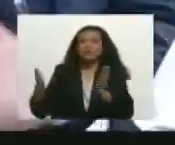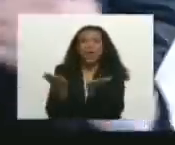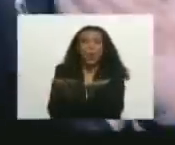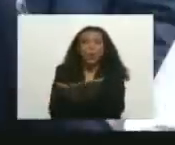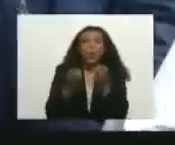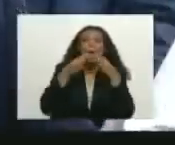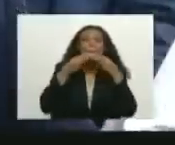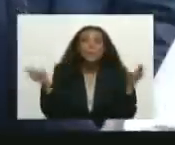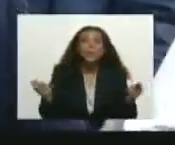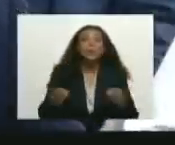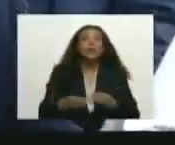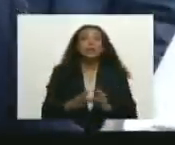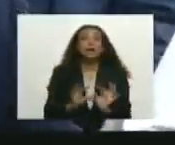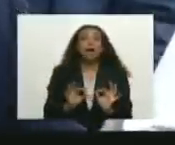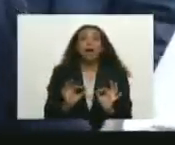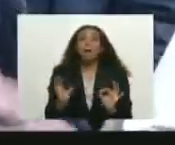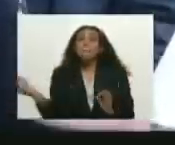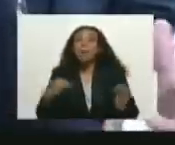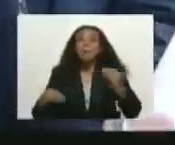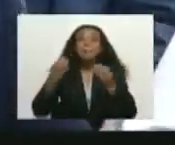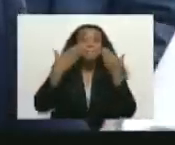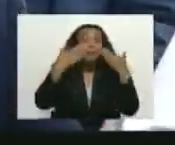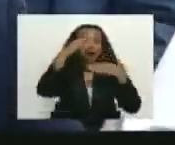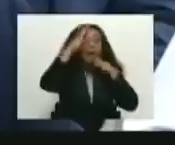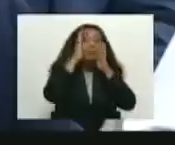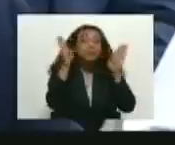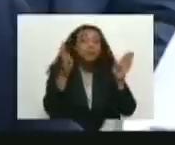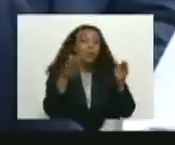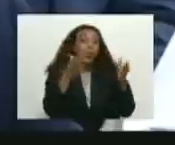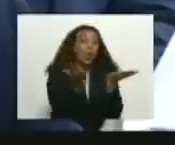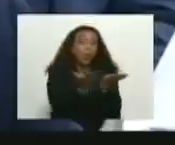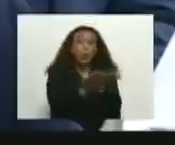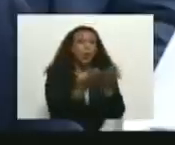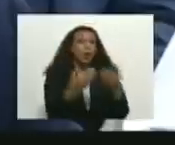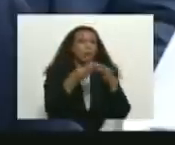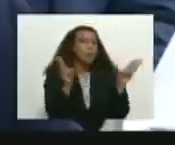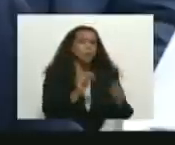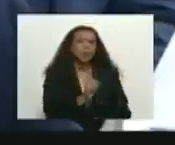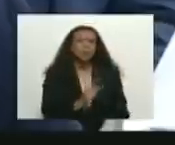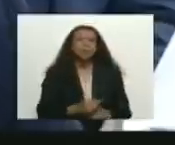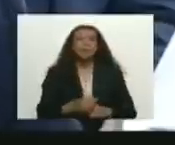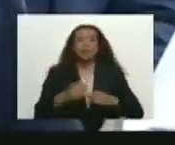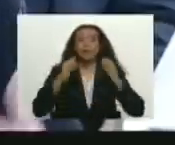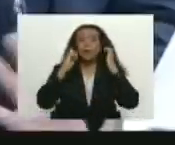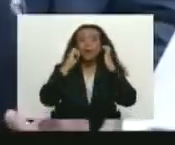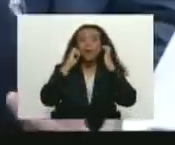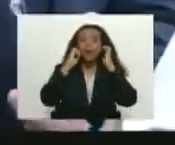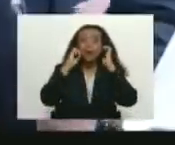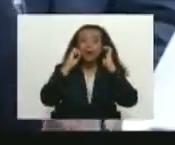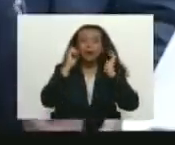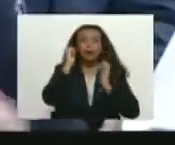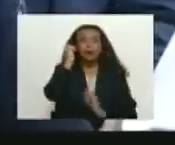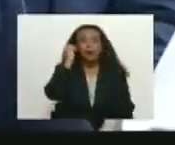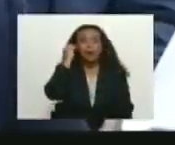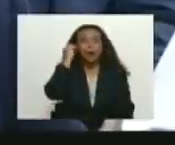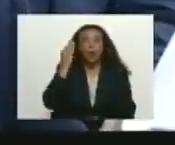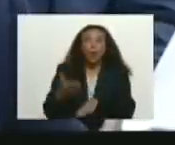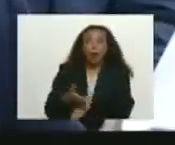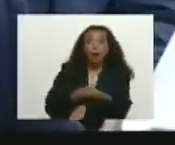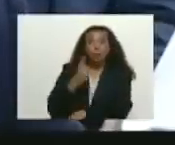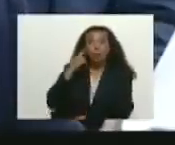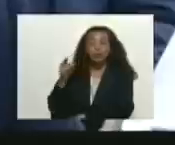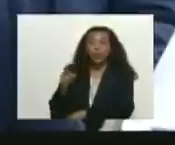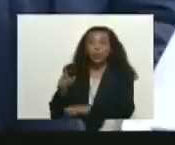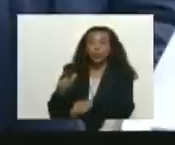escuelas, abordar más escuelas públicas, que es parte del convenio que tenemos con el Ministerio de Educación. Pero, como usted lo anticipó